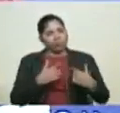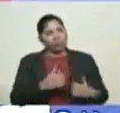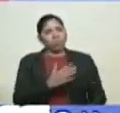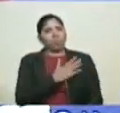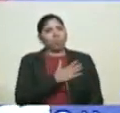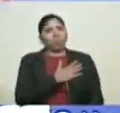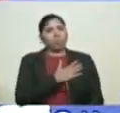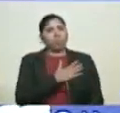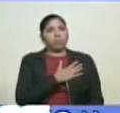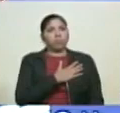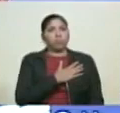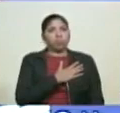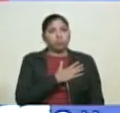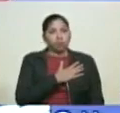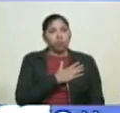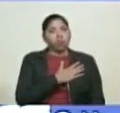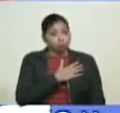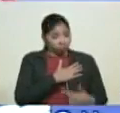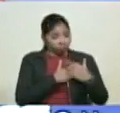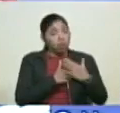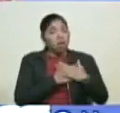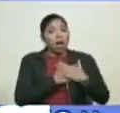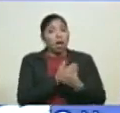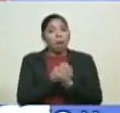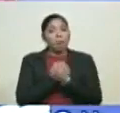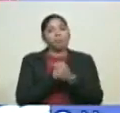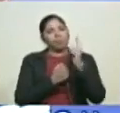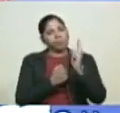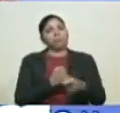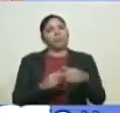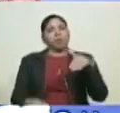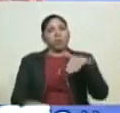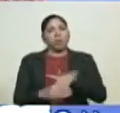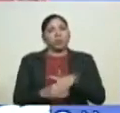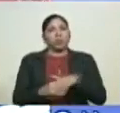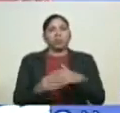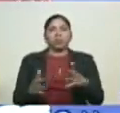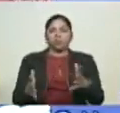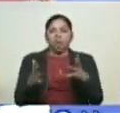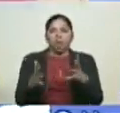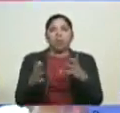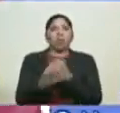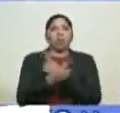aquí. Por ese amor, a votar. A votar y que triunfe la democracia.